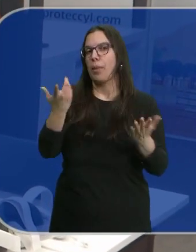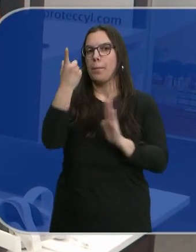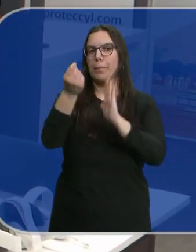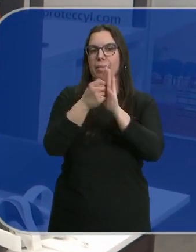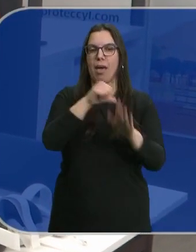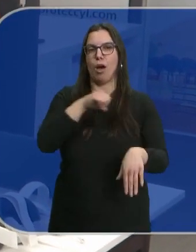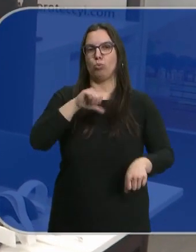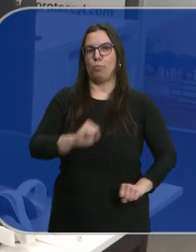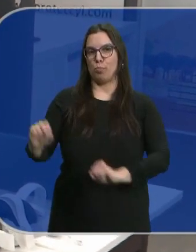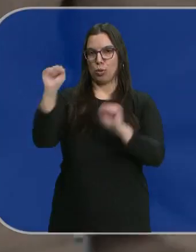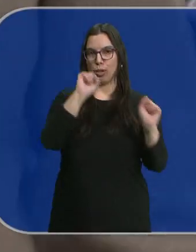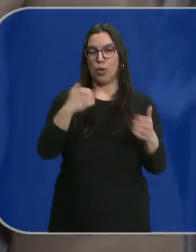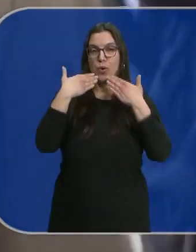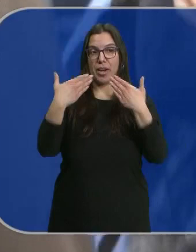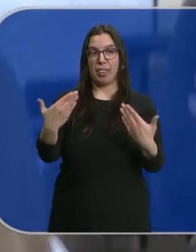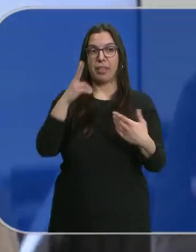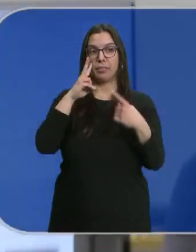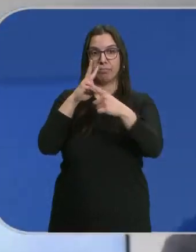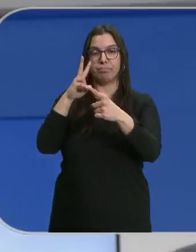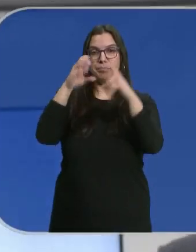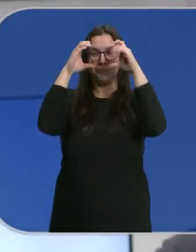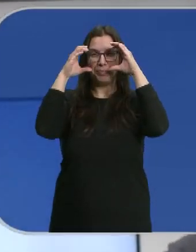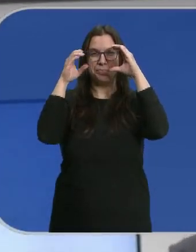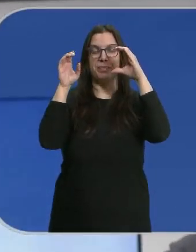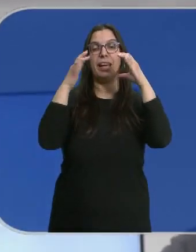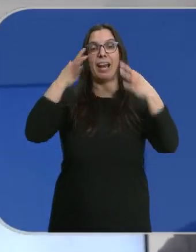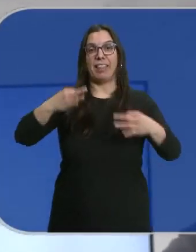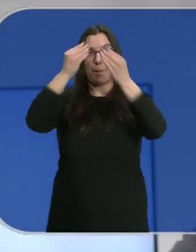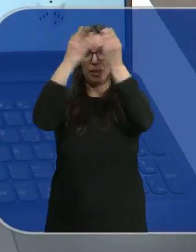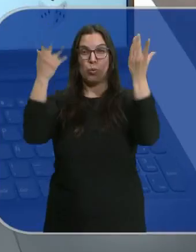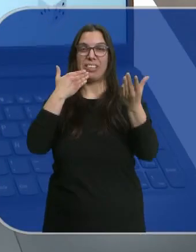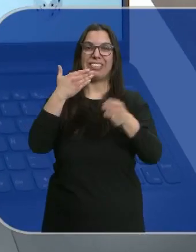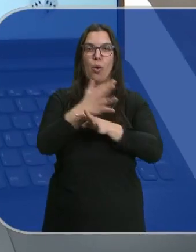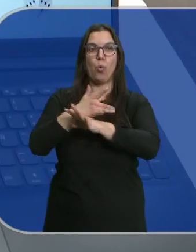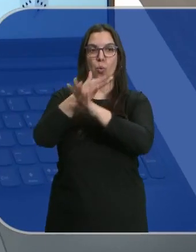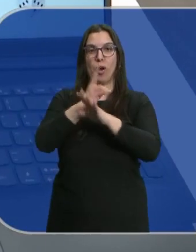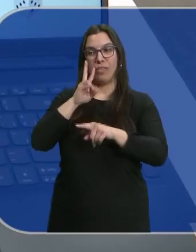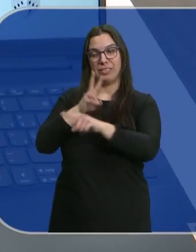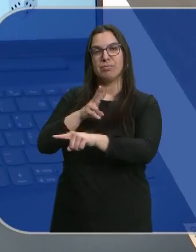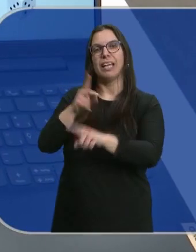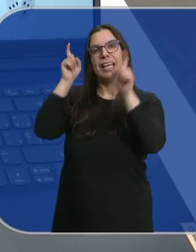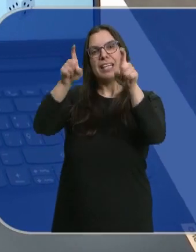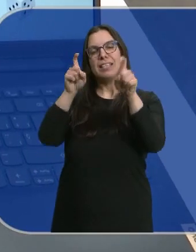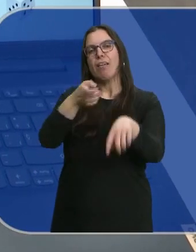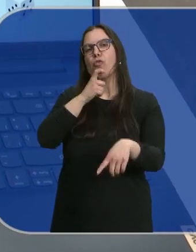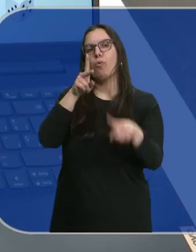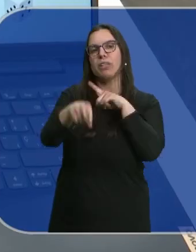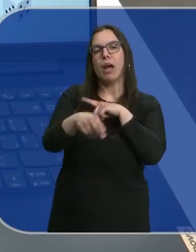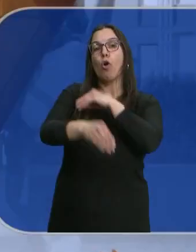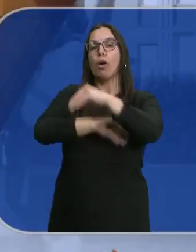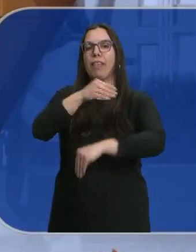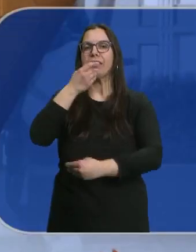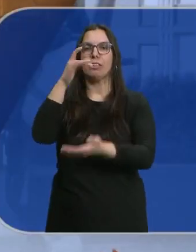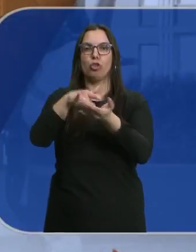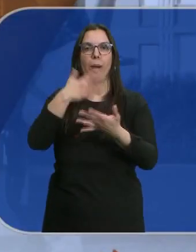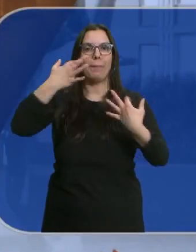medidas de autoprotección. A través de estas pantallas y de realidad virtual a modo de juego, en este espacio enseñan cómo prevenir y actuar